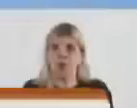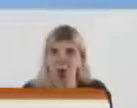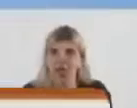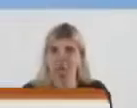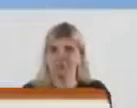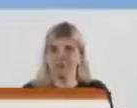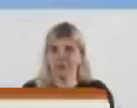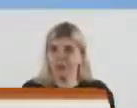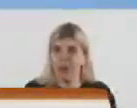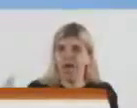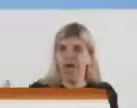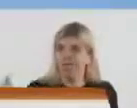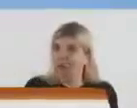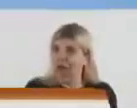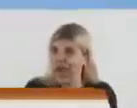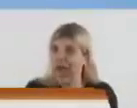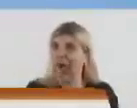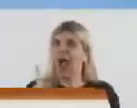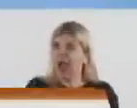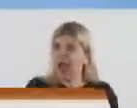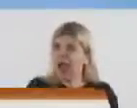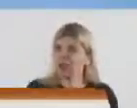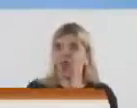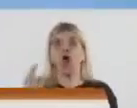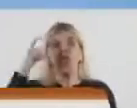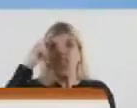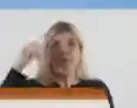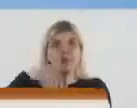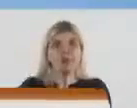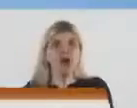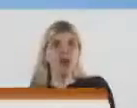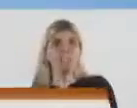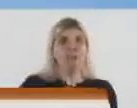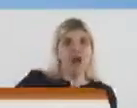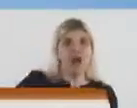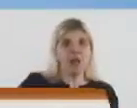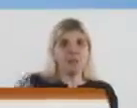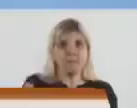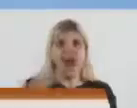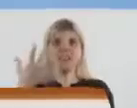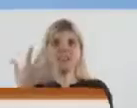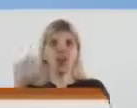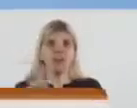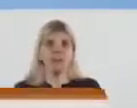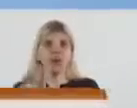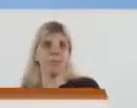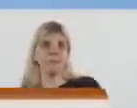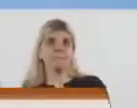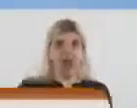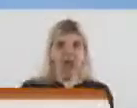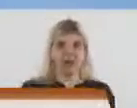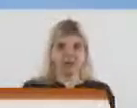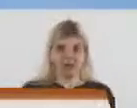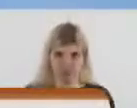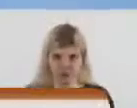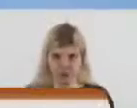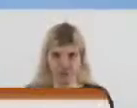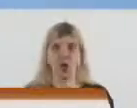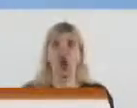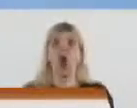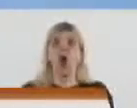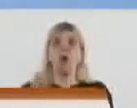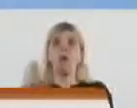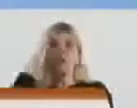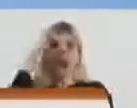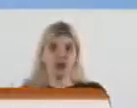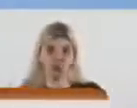preferencia y contar en marzo con 10 millones de dosis más para vacunar a 5 millones de argentinos más durante el mes de